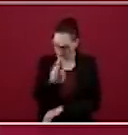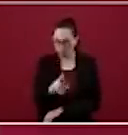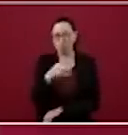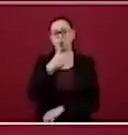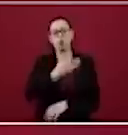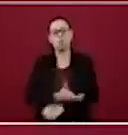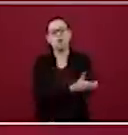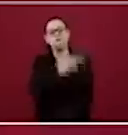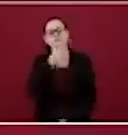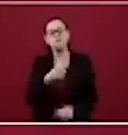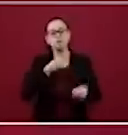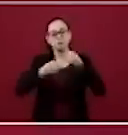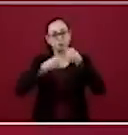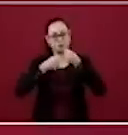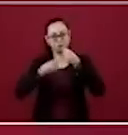que